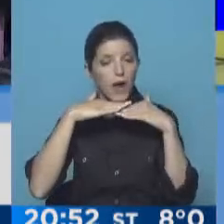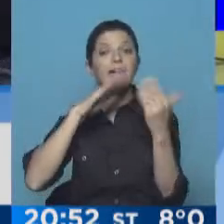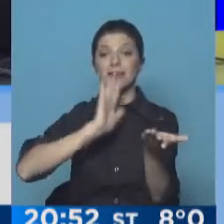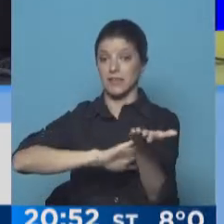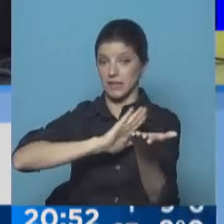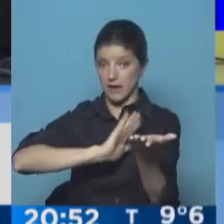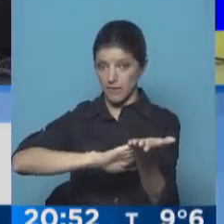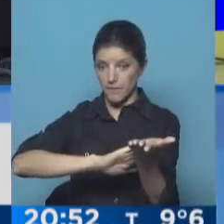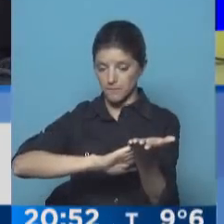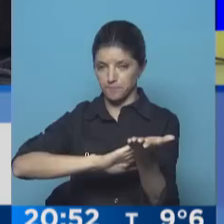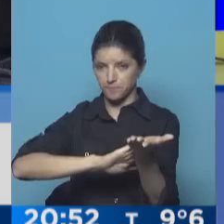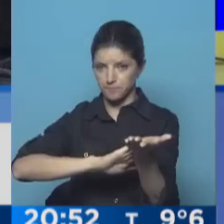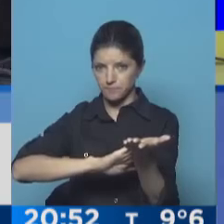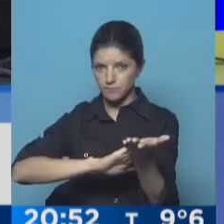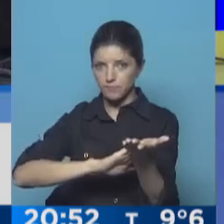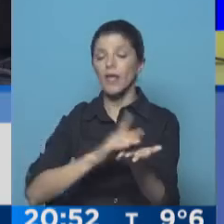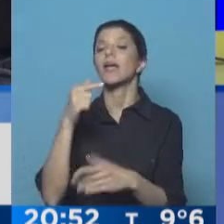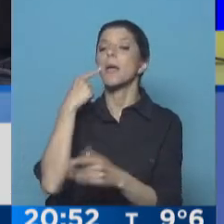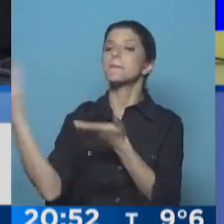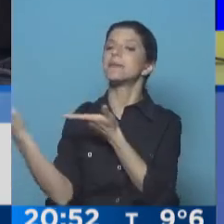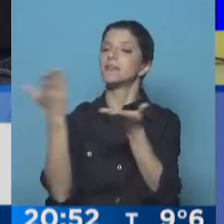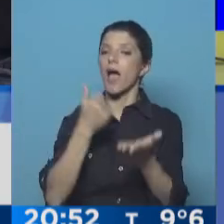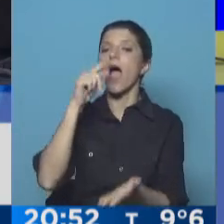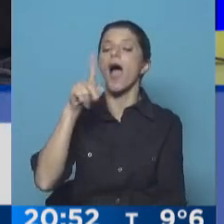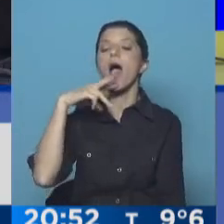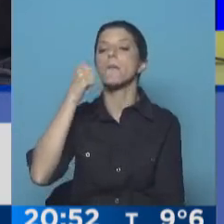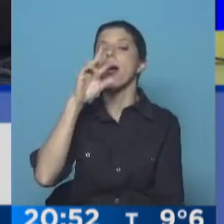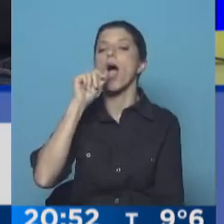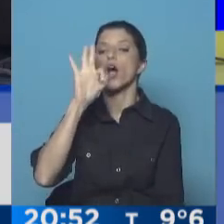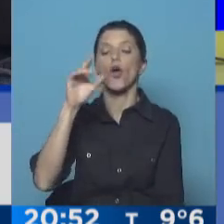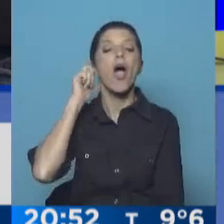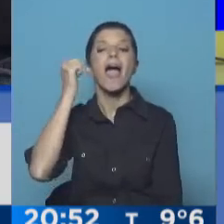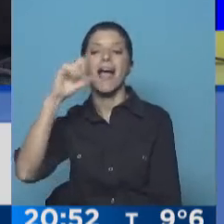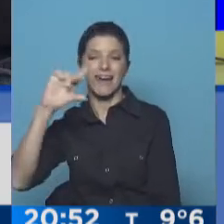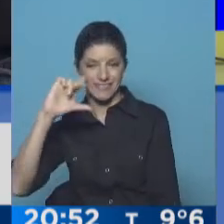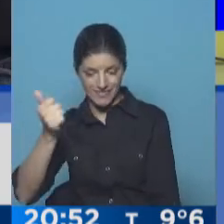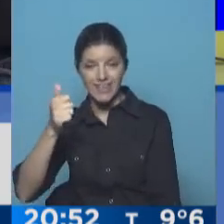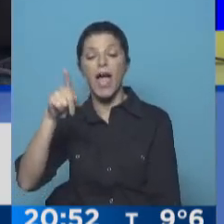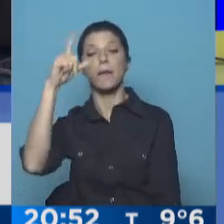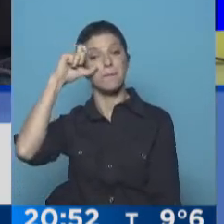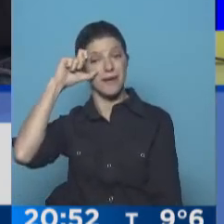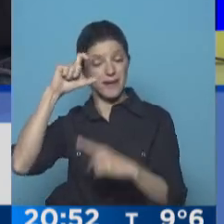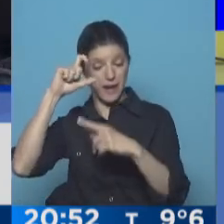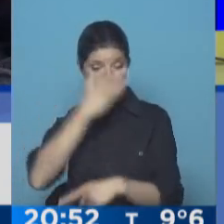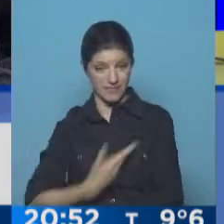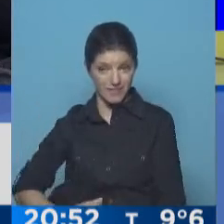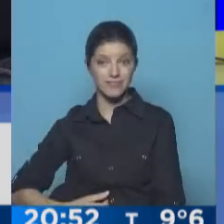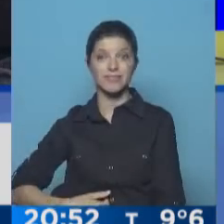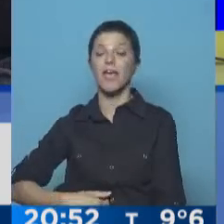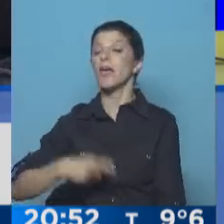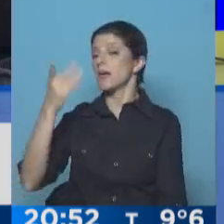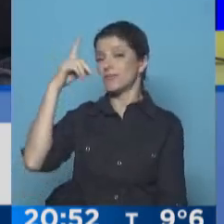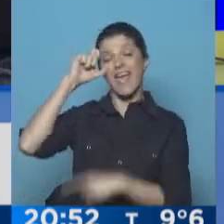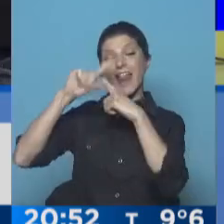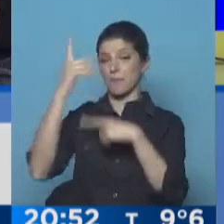tuvo, entre otros, como estrella invitada, Álvaro García Linera, el vicepresidente de Bolivia, que en una conferencia magistral, como